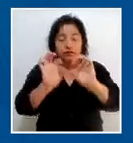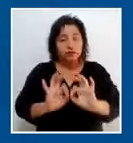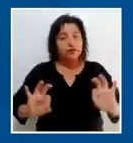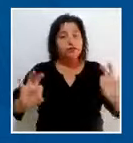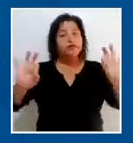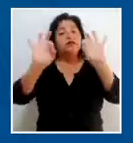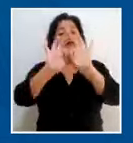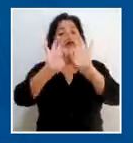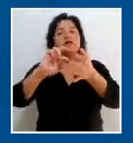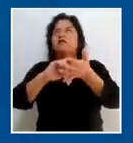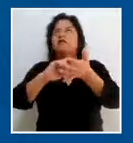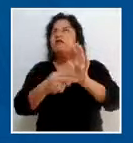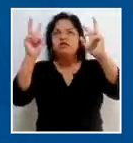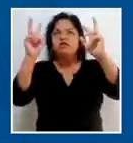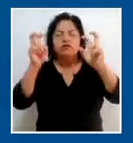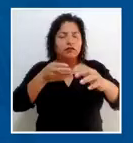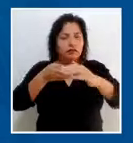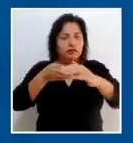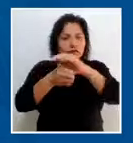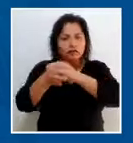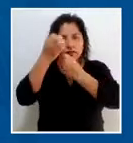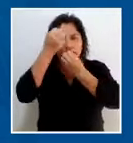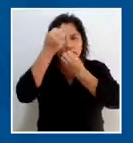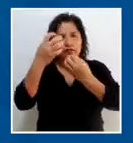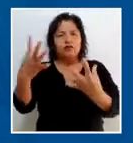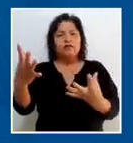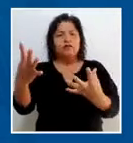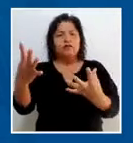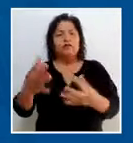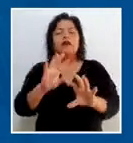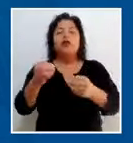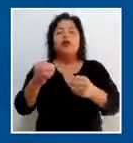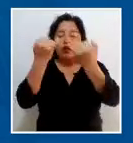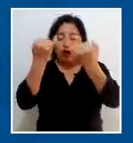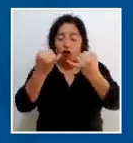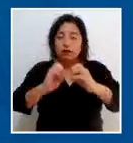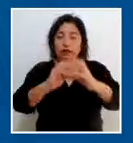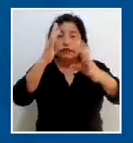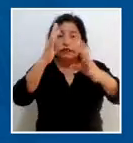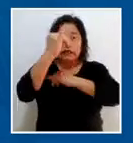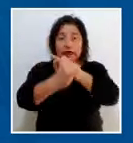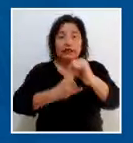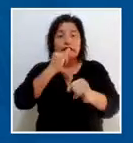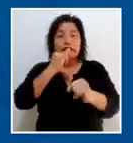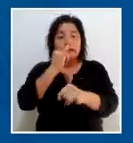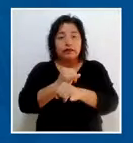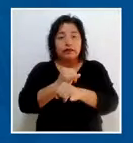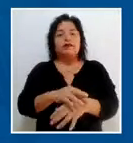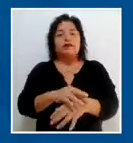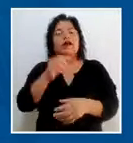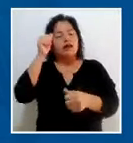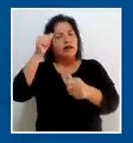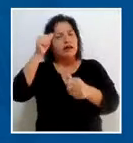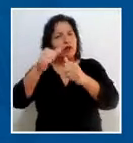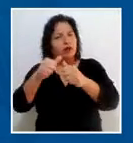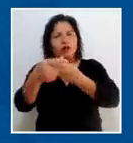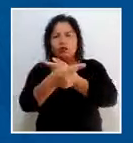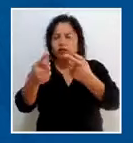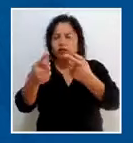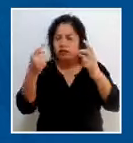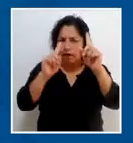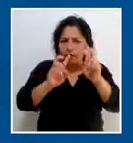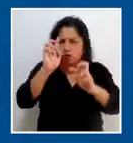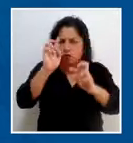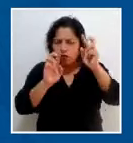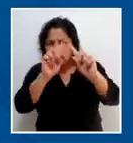es el acceso a la información, pues el día de hoy se conmemora su Día Internacional. Recordad que si tuvieran algunas consultas sobre el tema